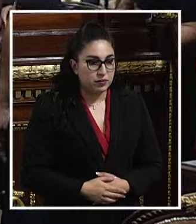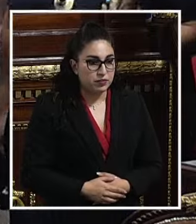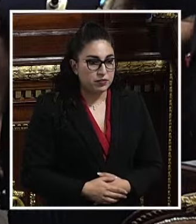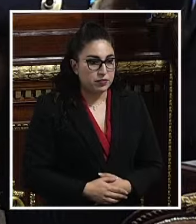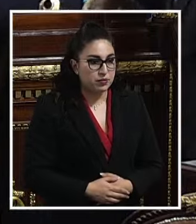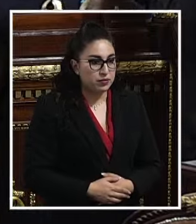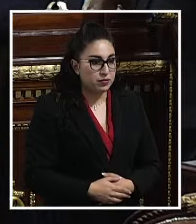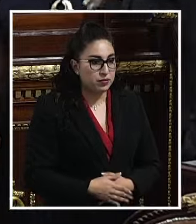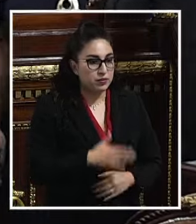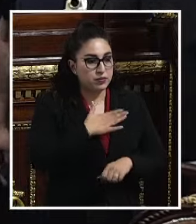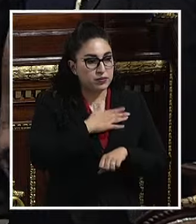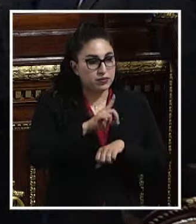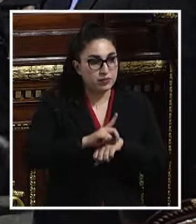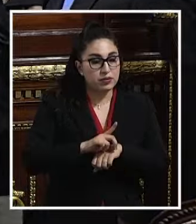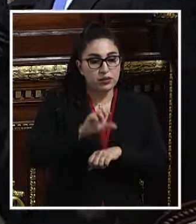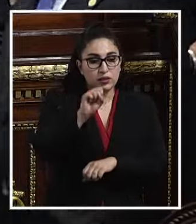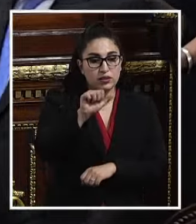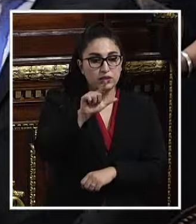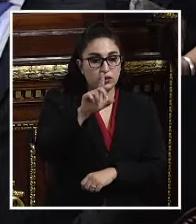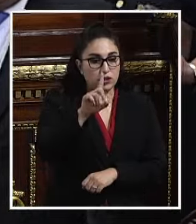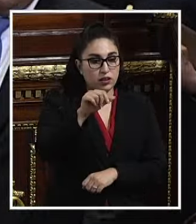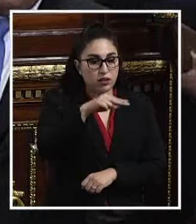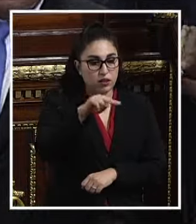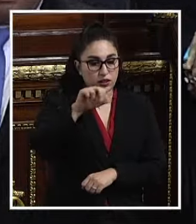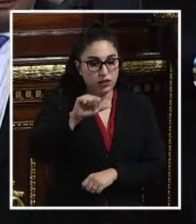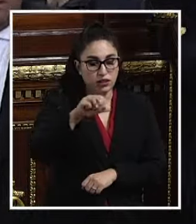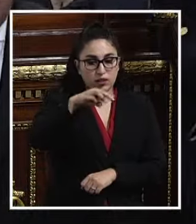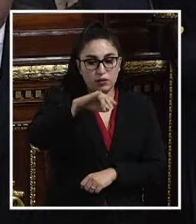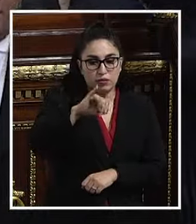Buenos días, Saldaña Chaires, Miriam.